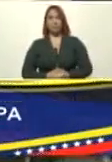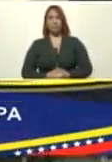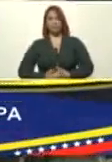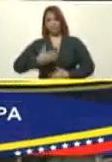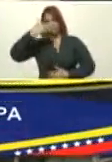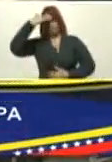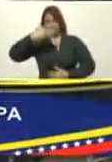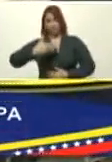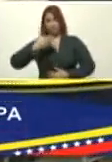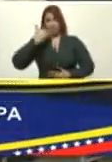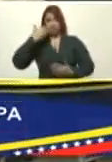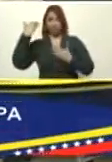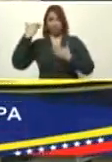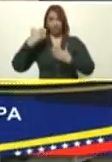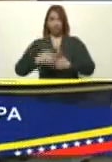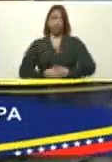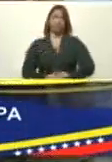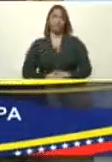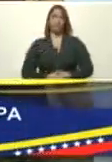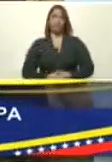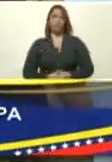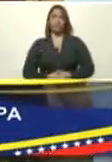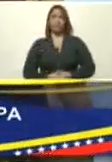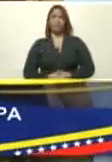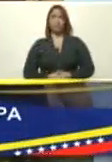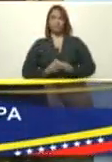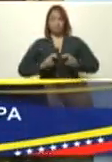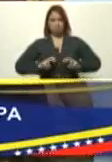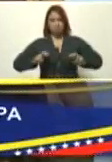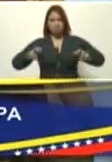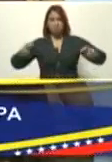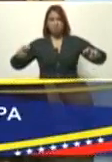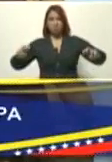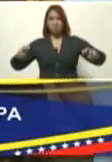militares presentes.